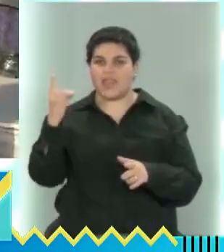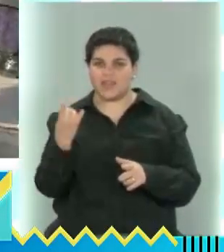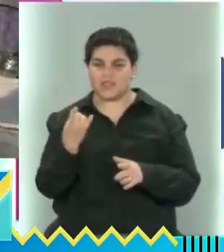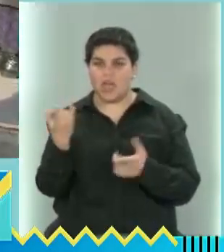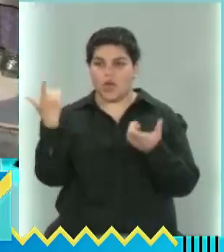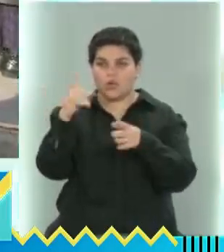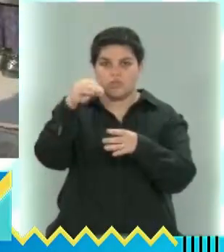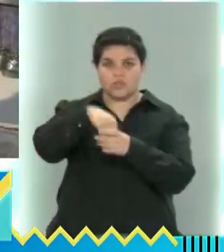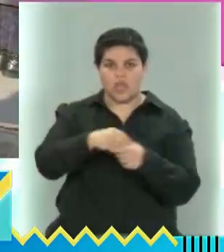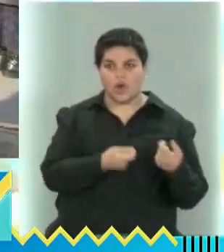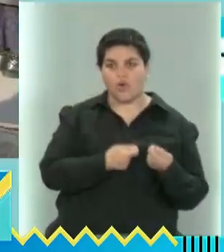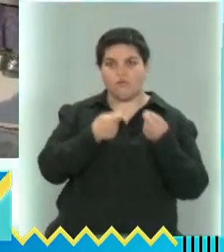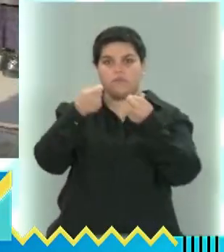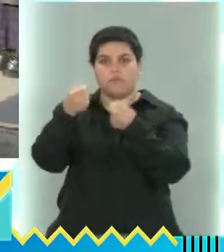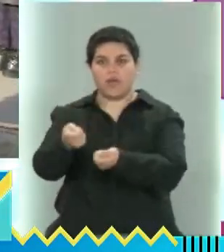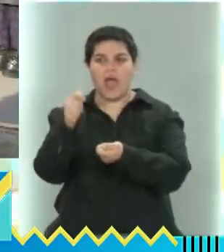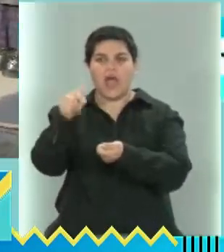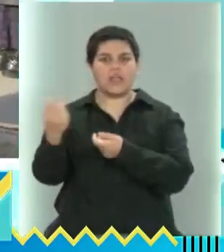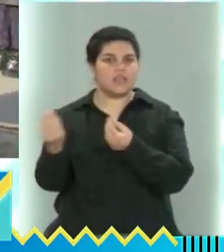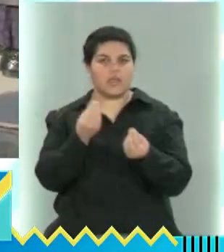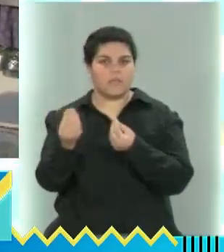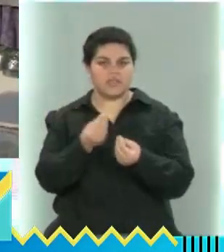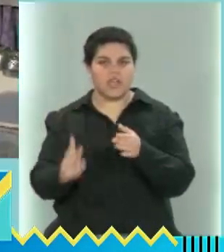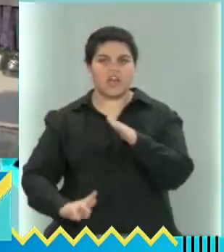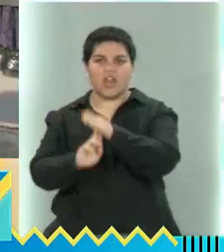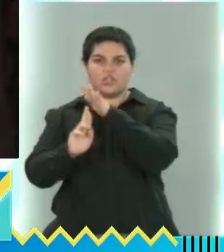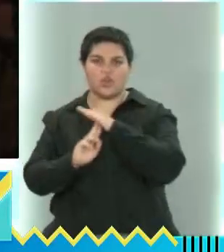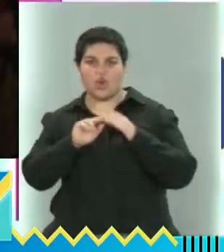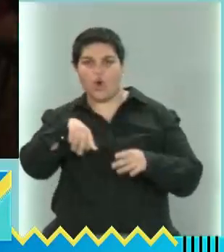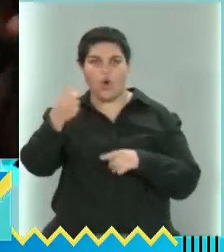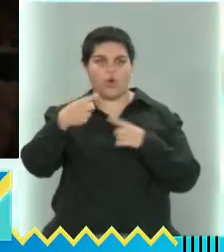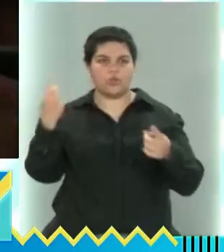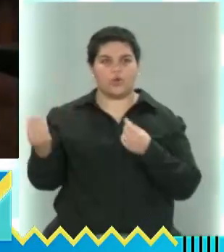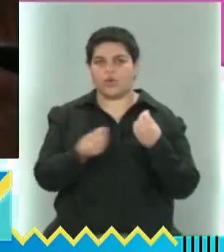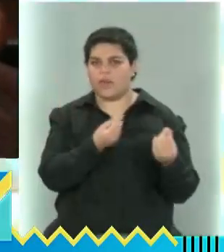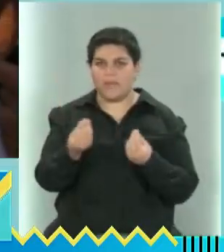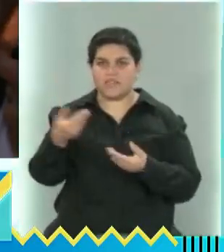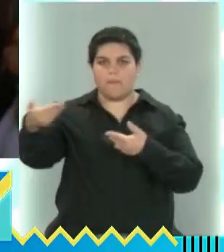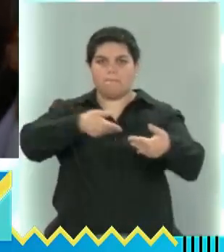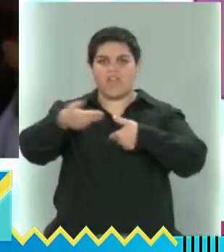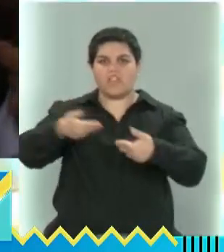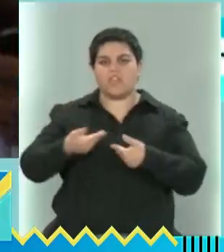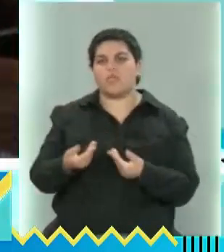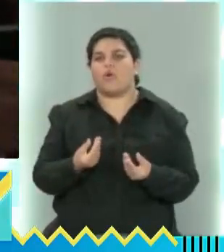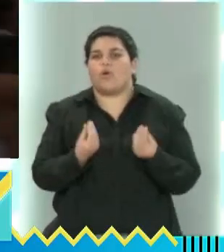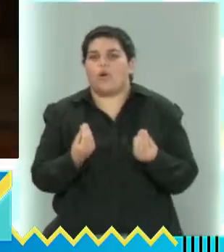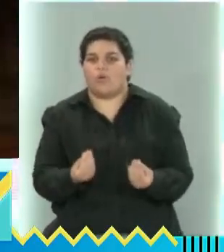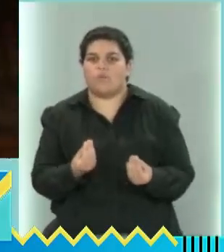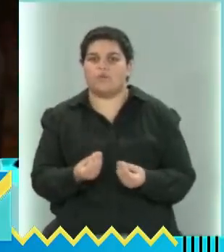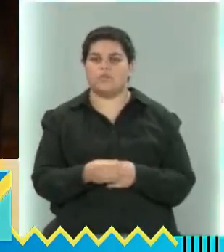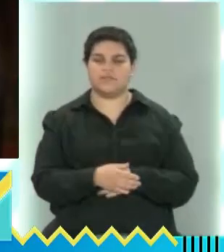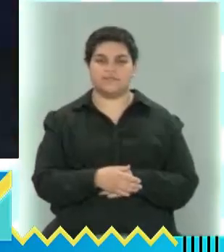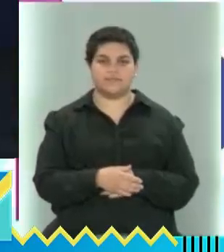del Consejo en relación a lo que han expresado también otros rectores, ¿no? A nivel nacional, ¿cuáles van a ser los pedidos de estos rectores